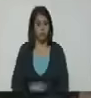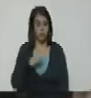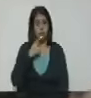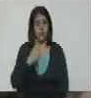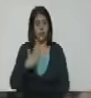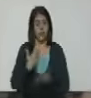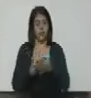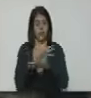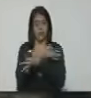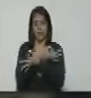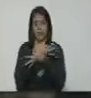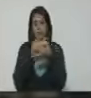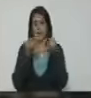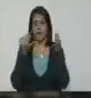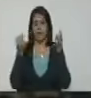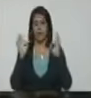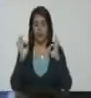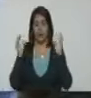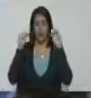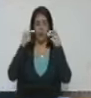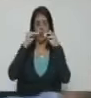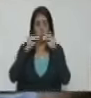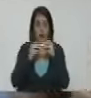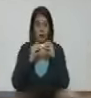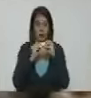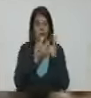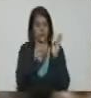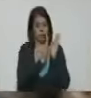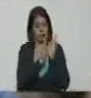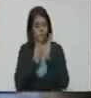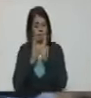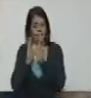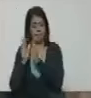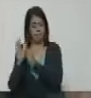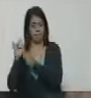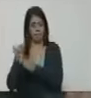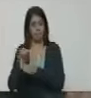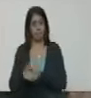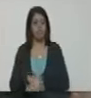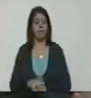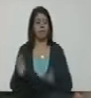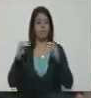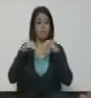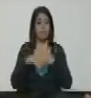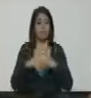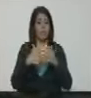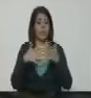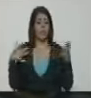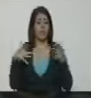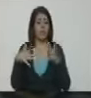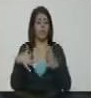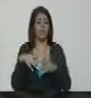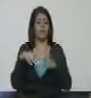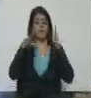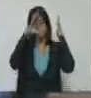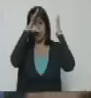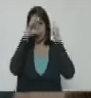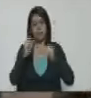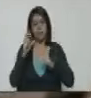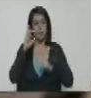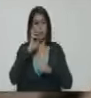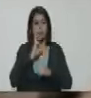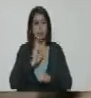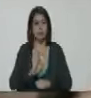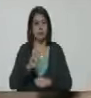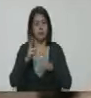que está en perfecta concordancia, alineado, en sintonía con las grandes líneas de la diplomacia